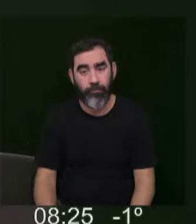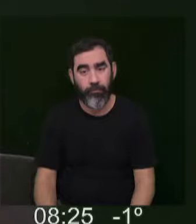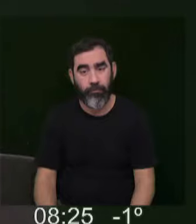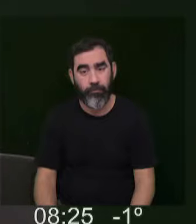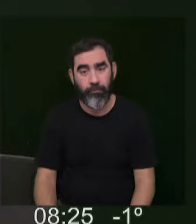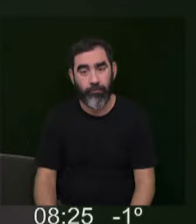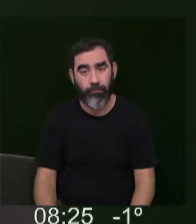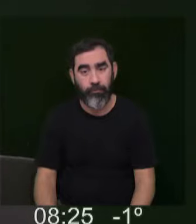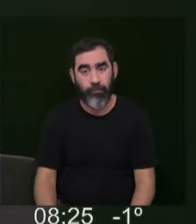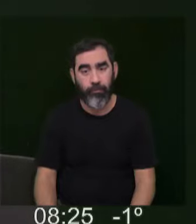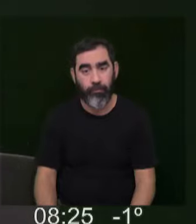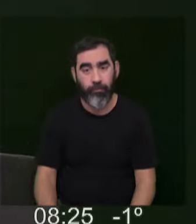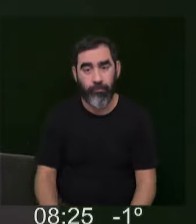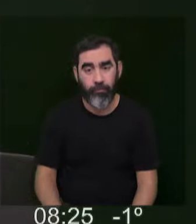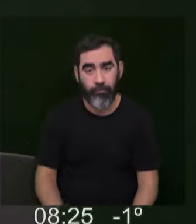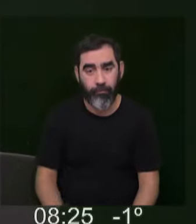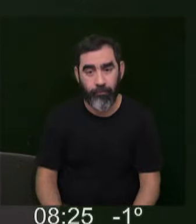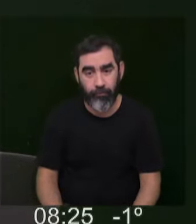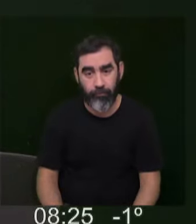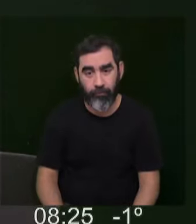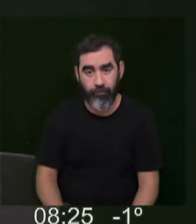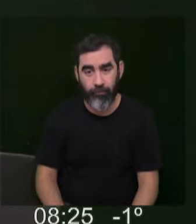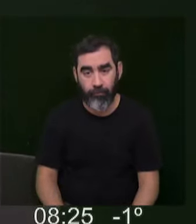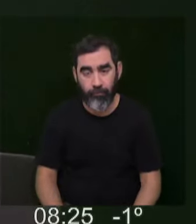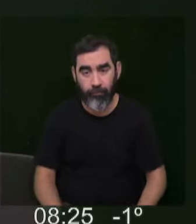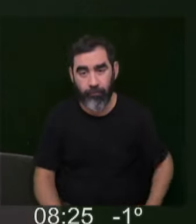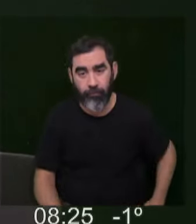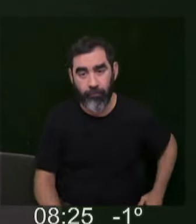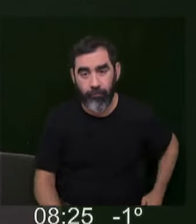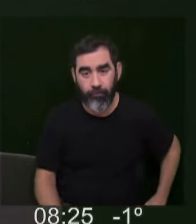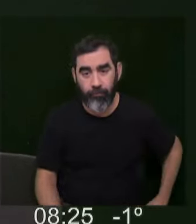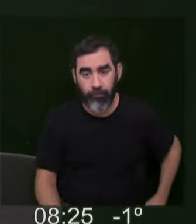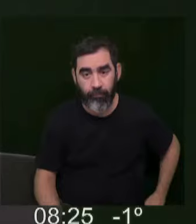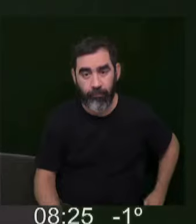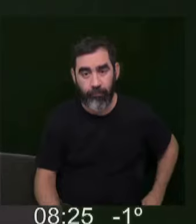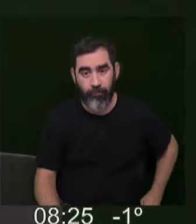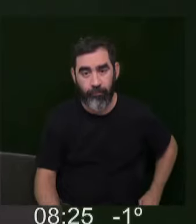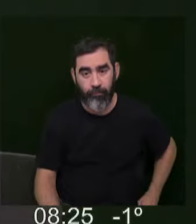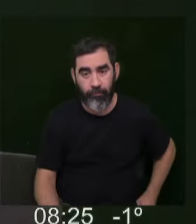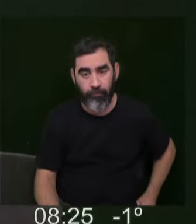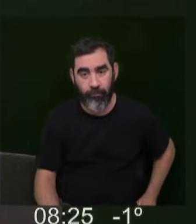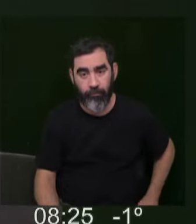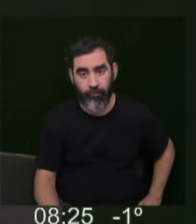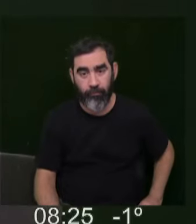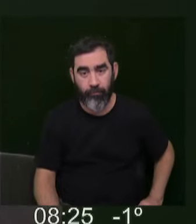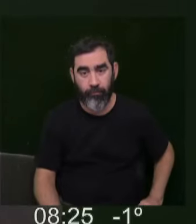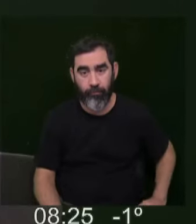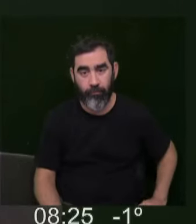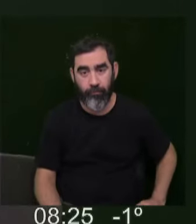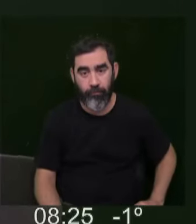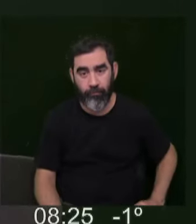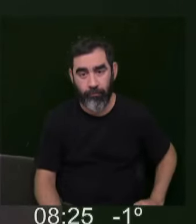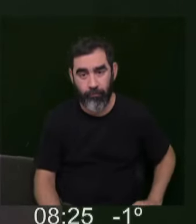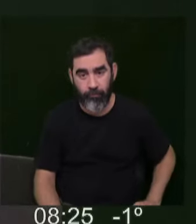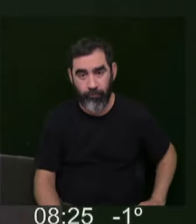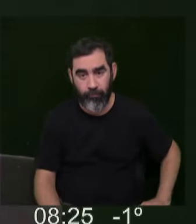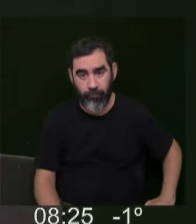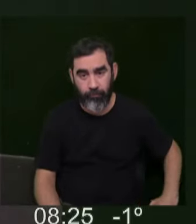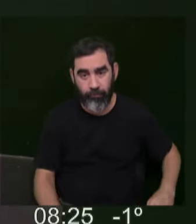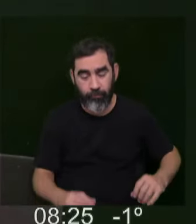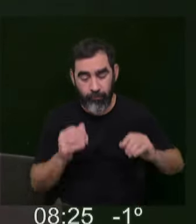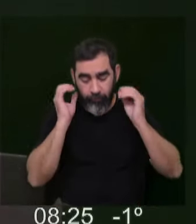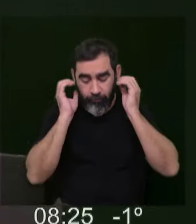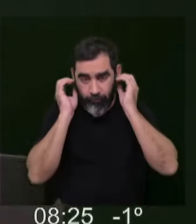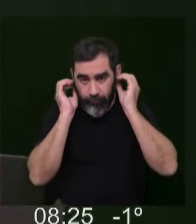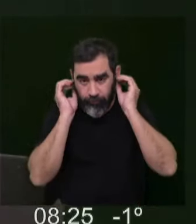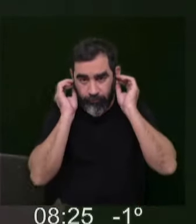Noticias recibiendo al dos veces presidente de la República y hasta marzo secretario general del Partido Colorado, entre muchas otras